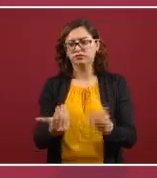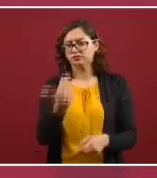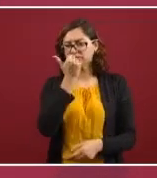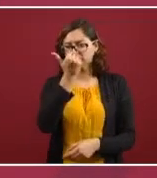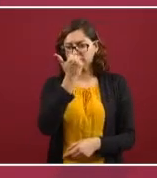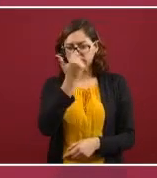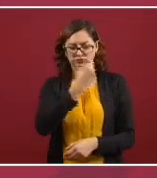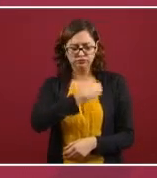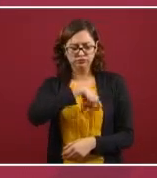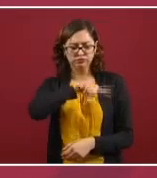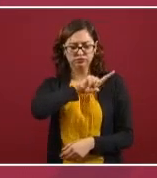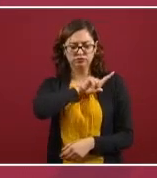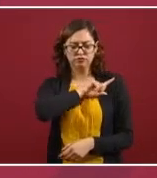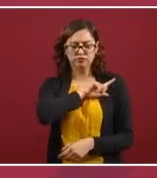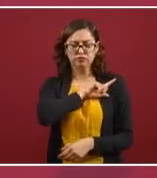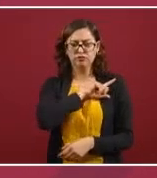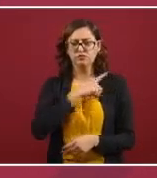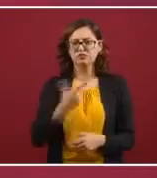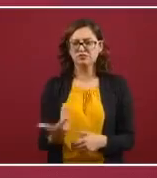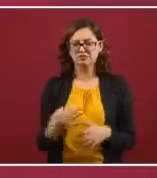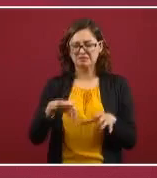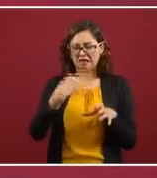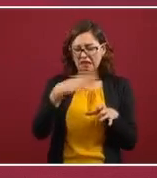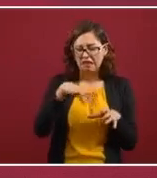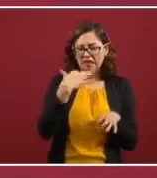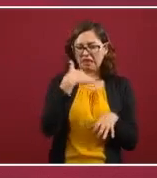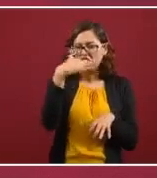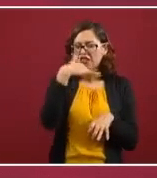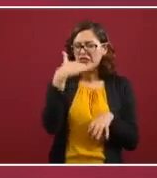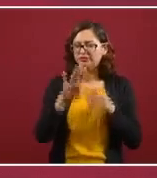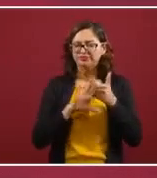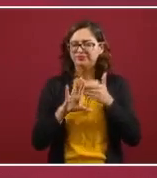sana, no a los productos chatar.